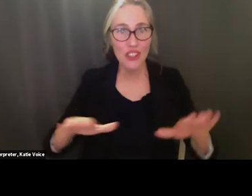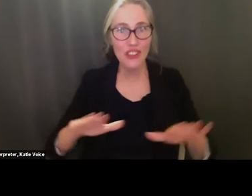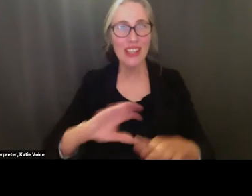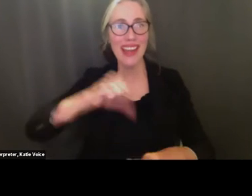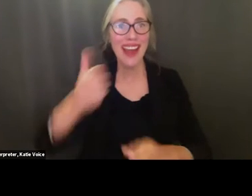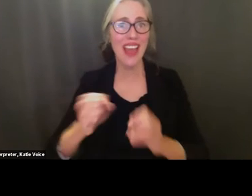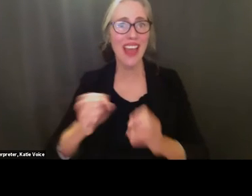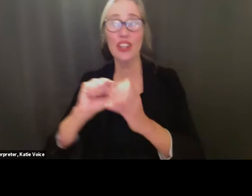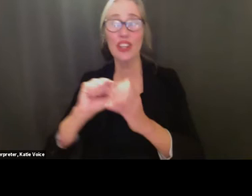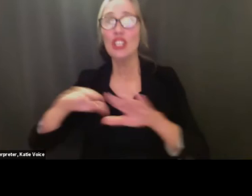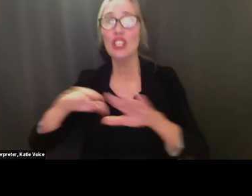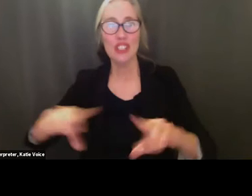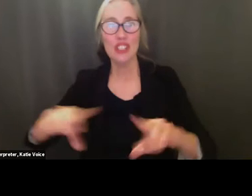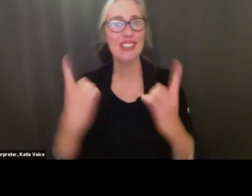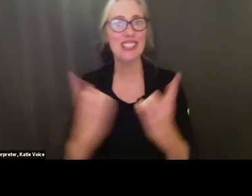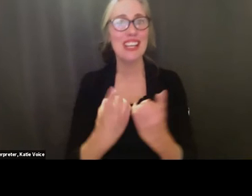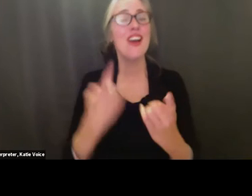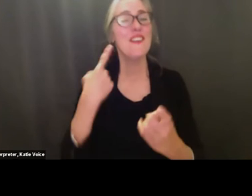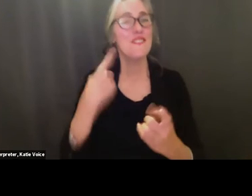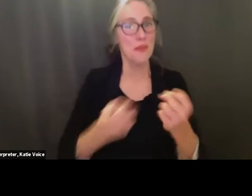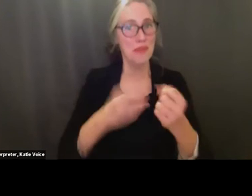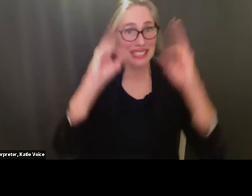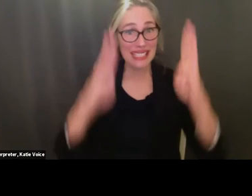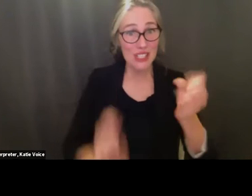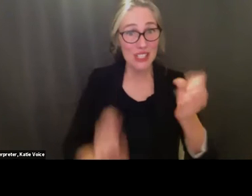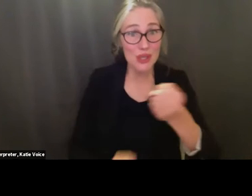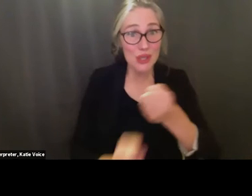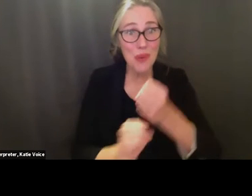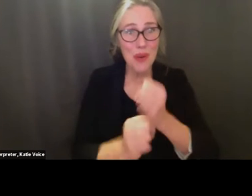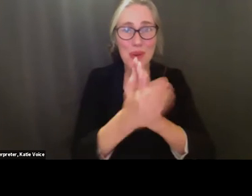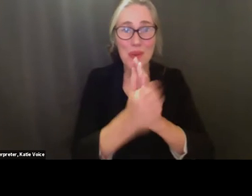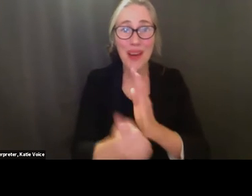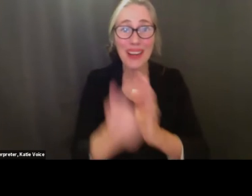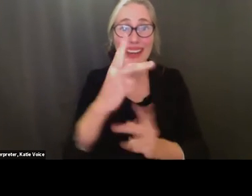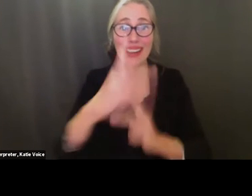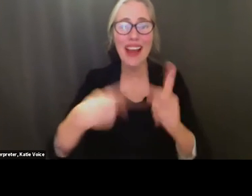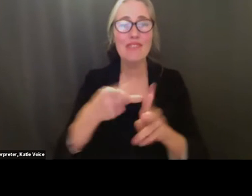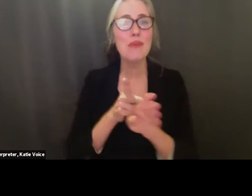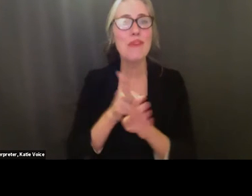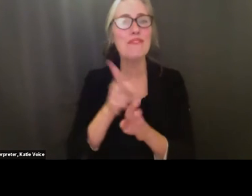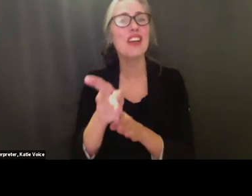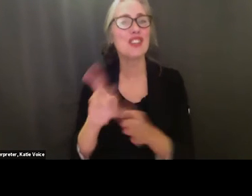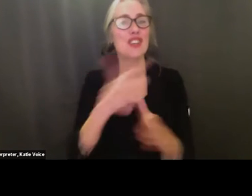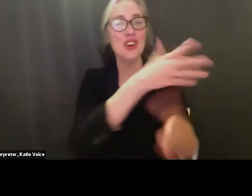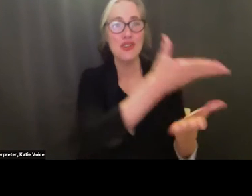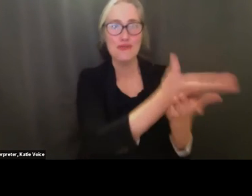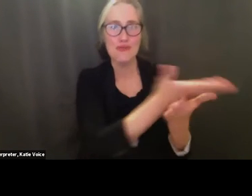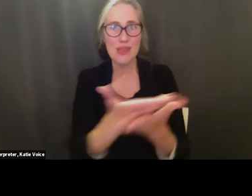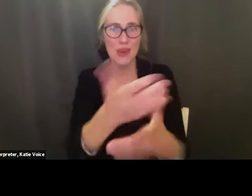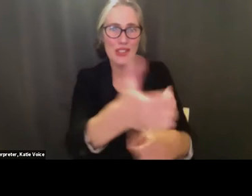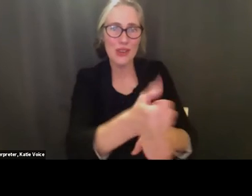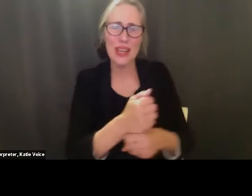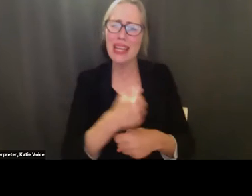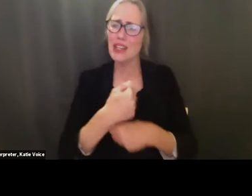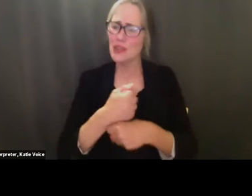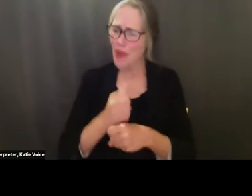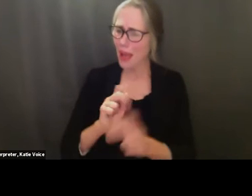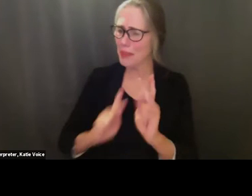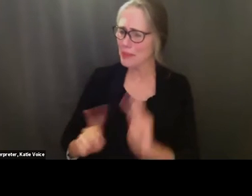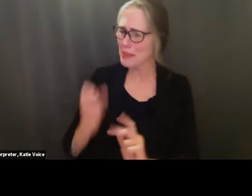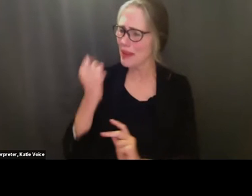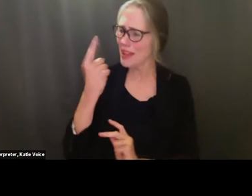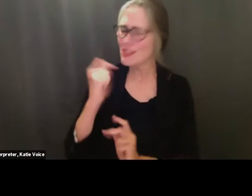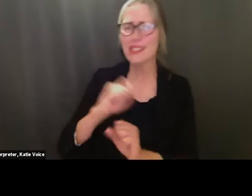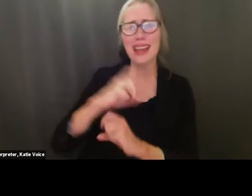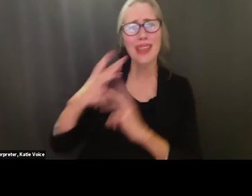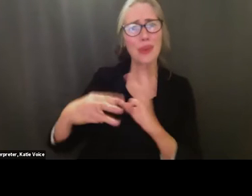opinión sobre eso, no hay investigaciones que muestren esa información que sea verdadera.